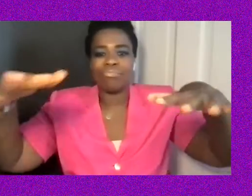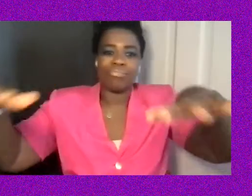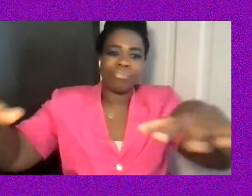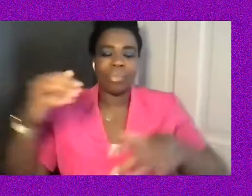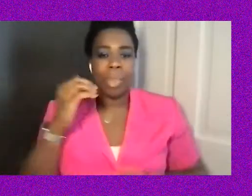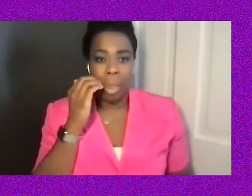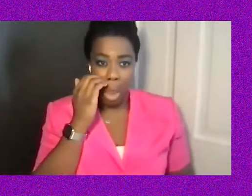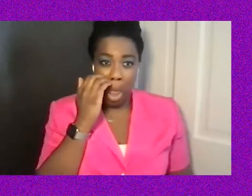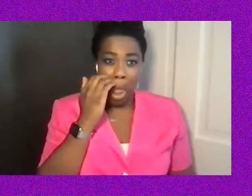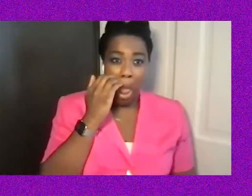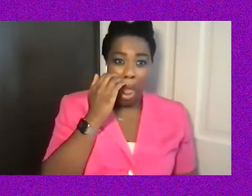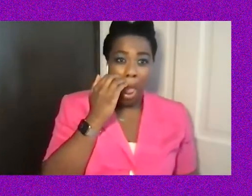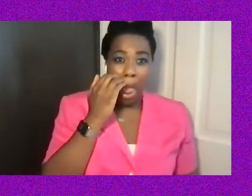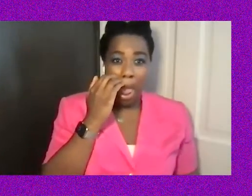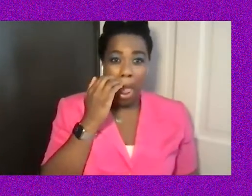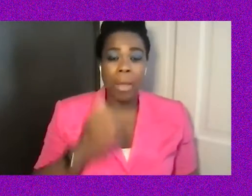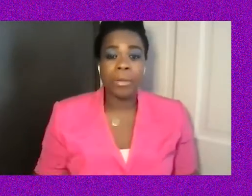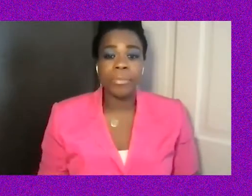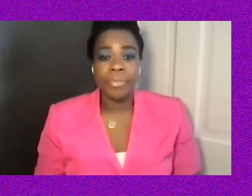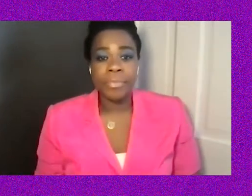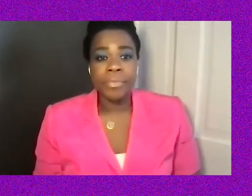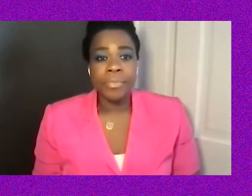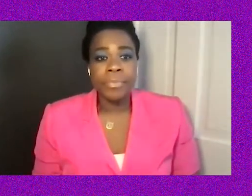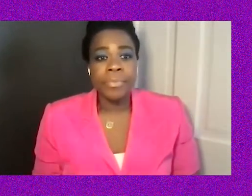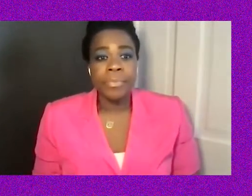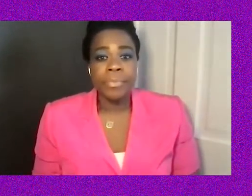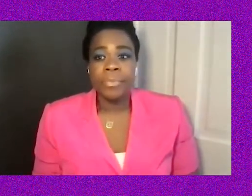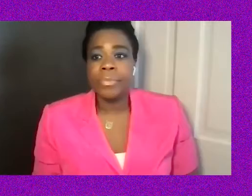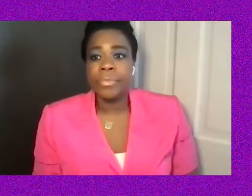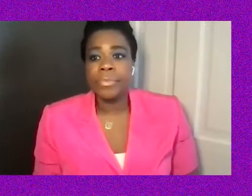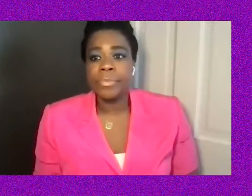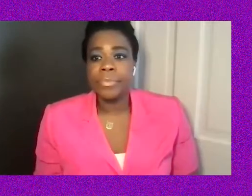experimentando todo ese sonido en mi ciudad.